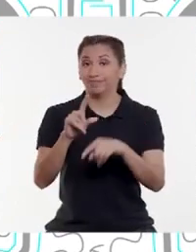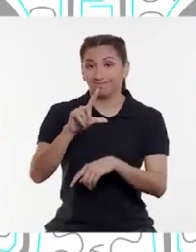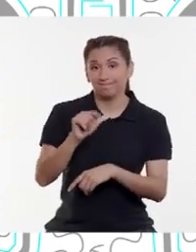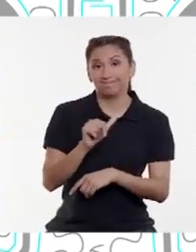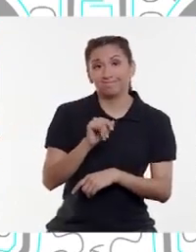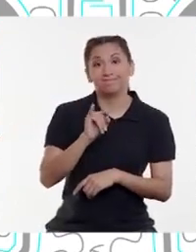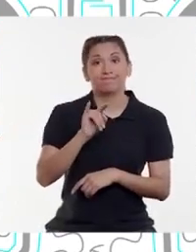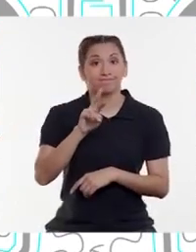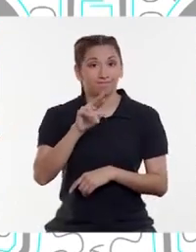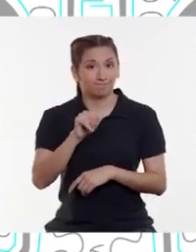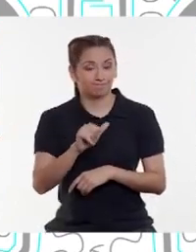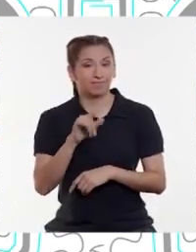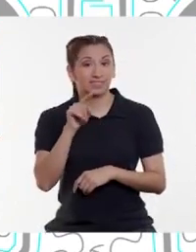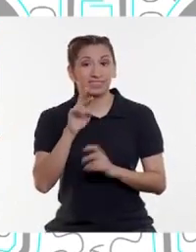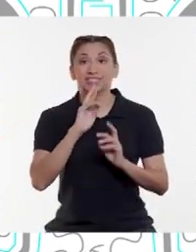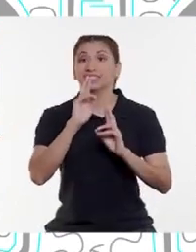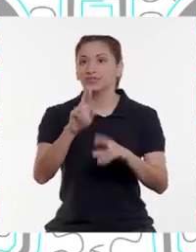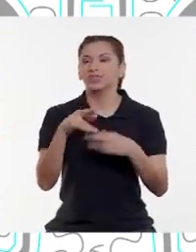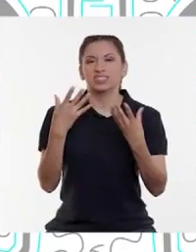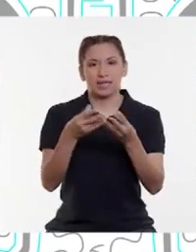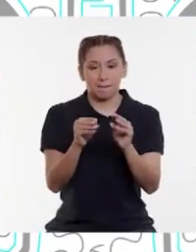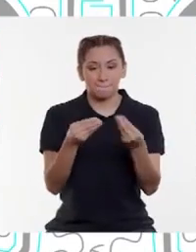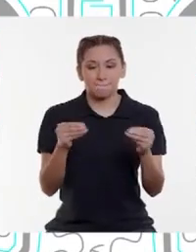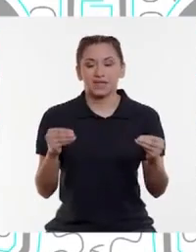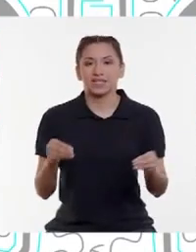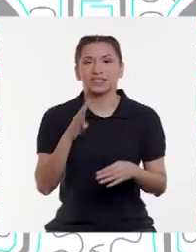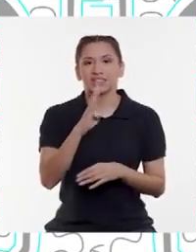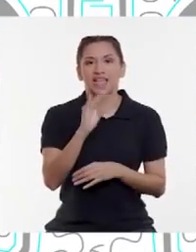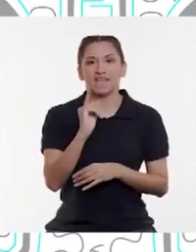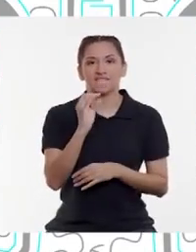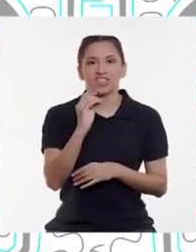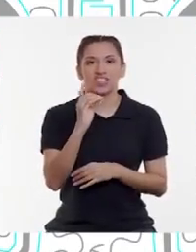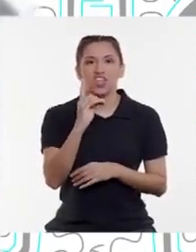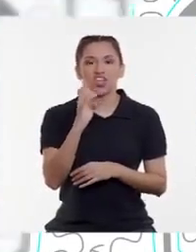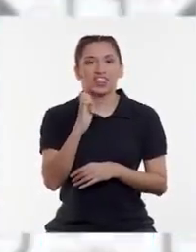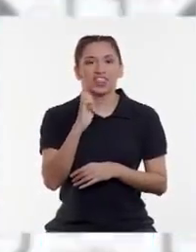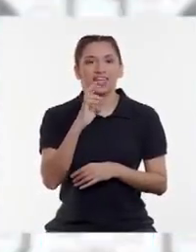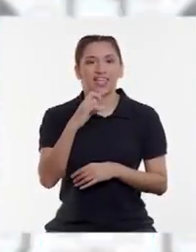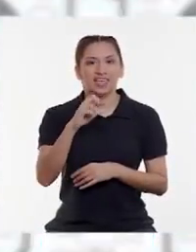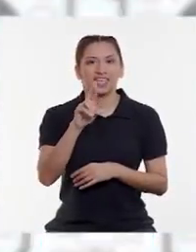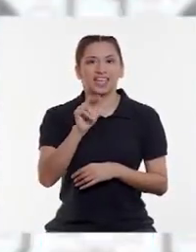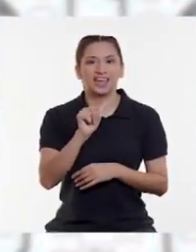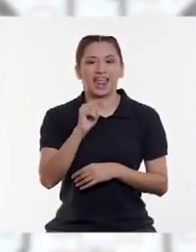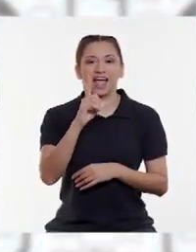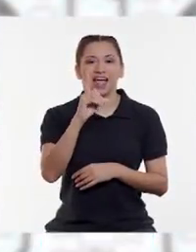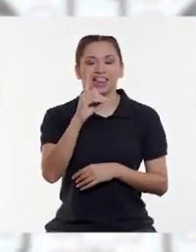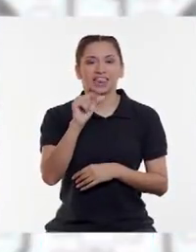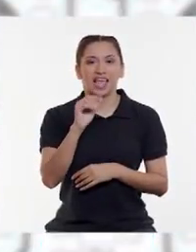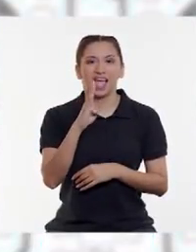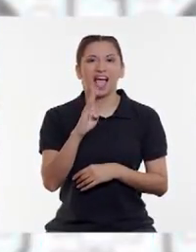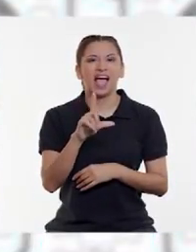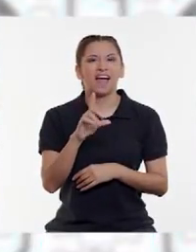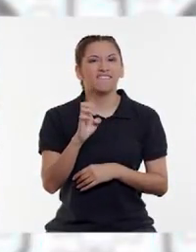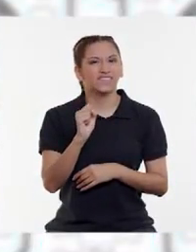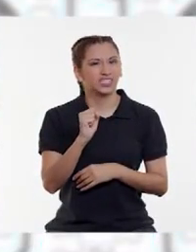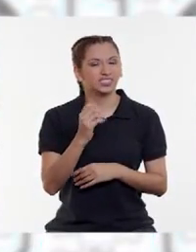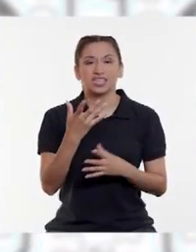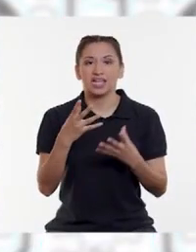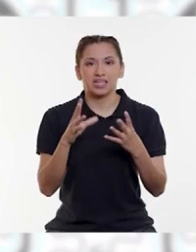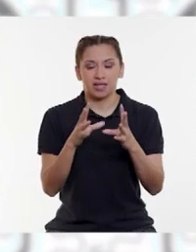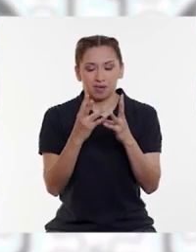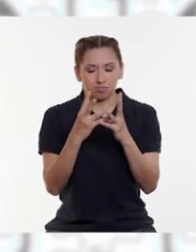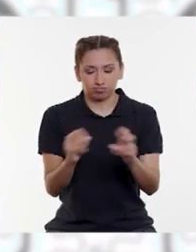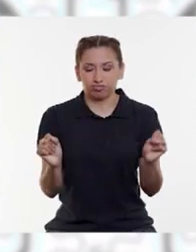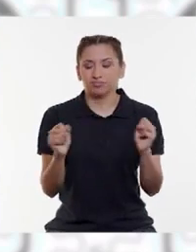pregunta, Laura. Y nuestra respuesta está en los materiales biodegradables. Los materiales biodegradables son aquellos